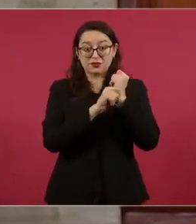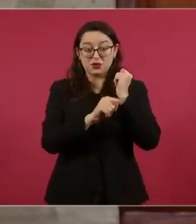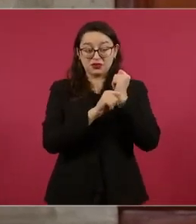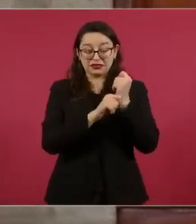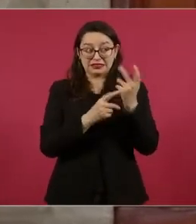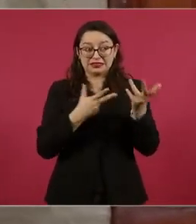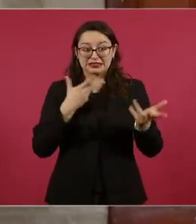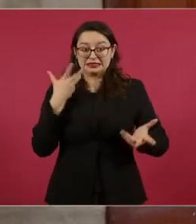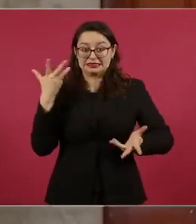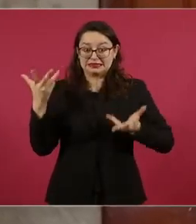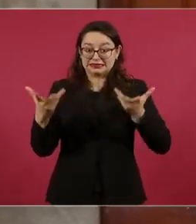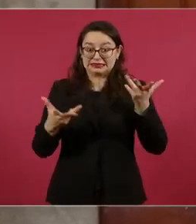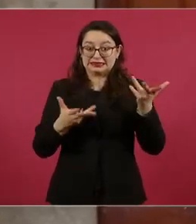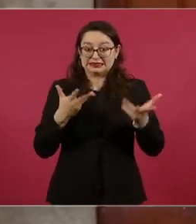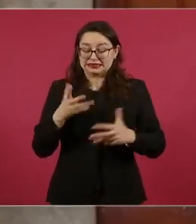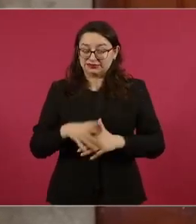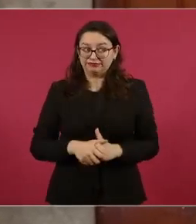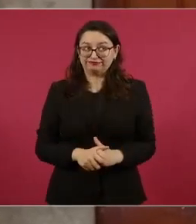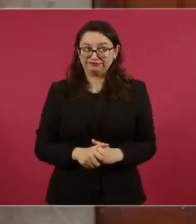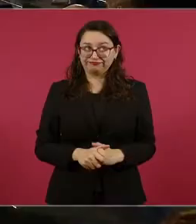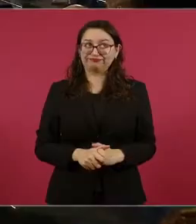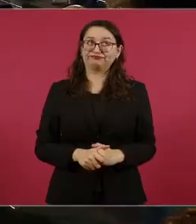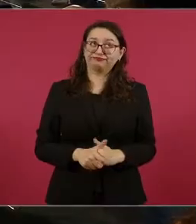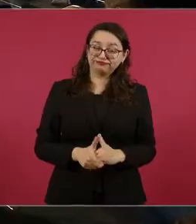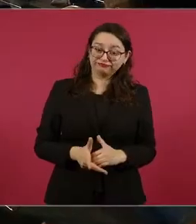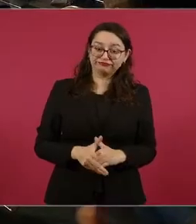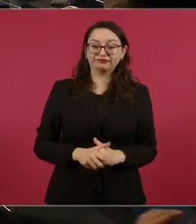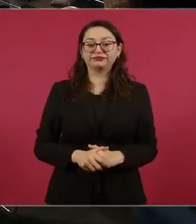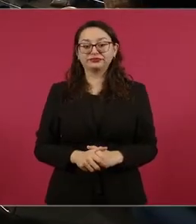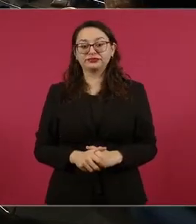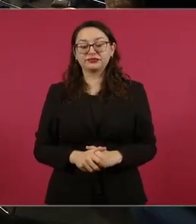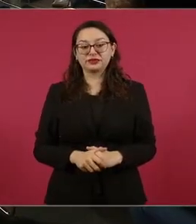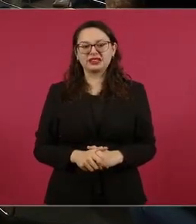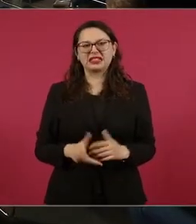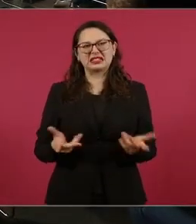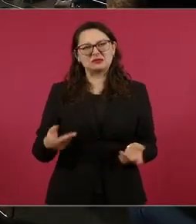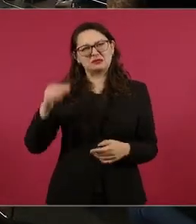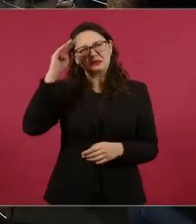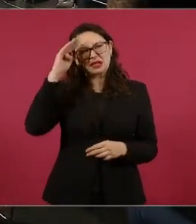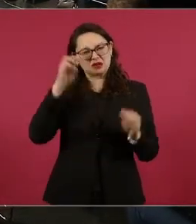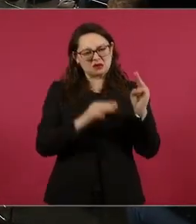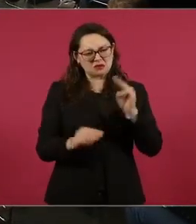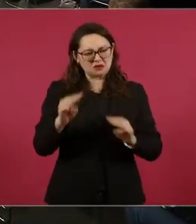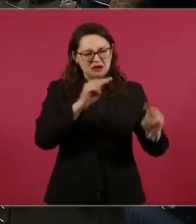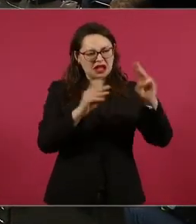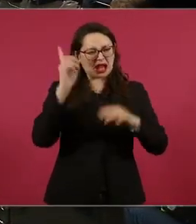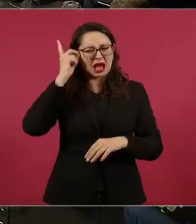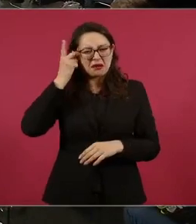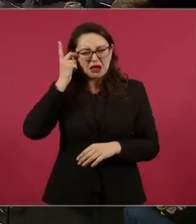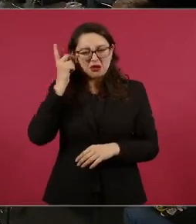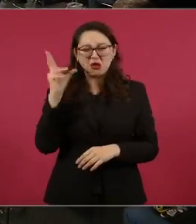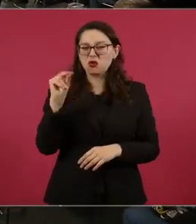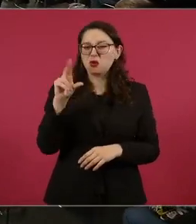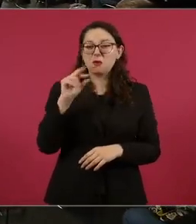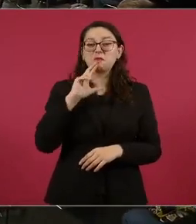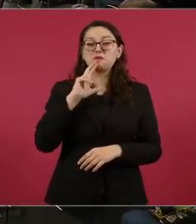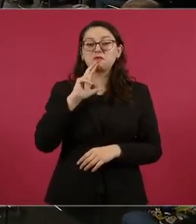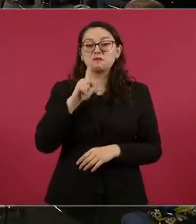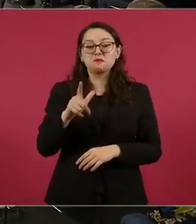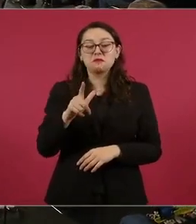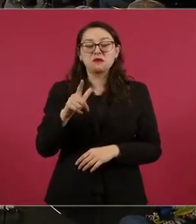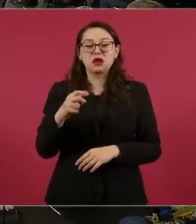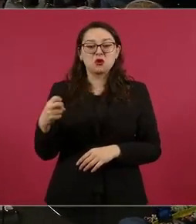burro Eso sí es mejor la La mula para la sierra que el caballo porque no se